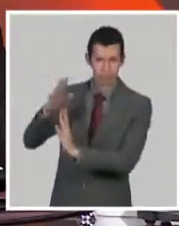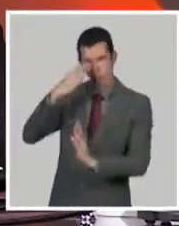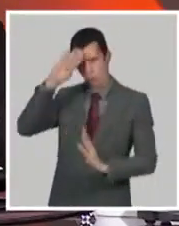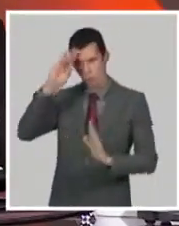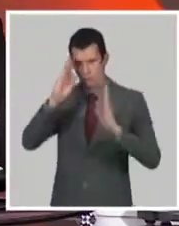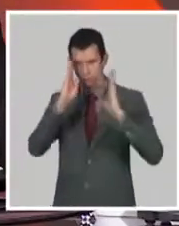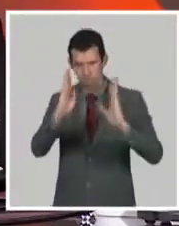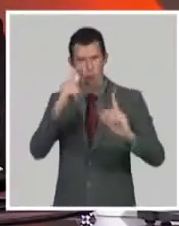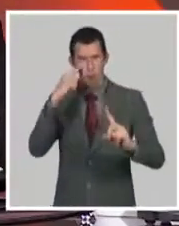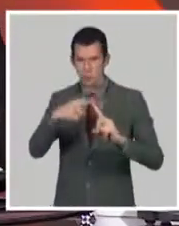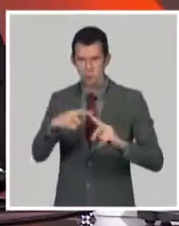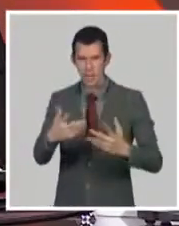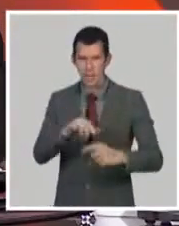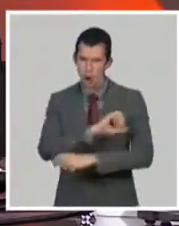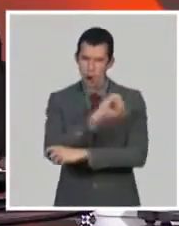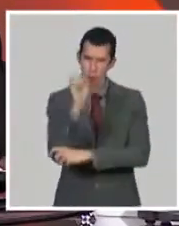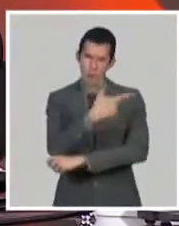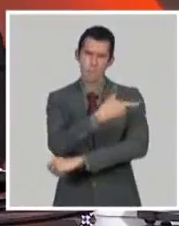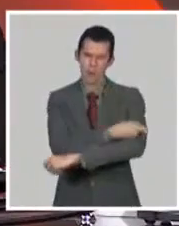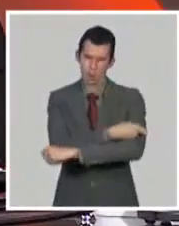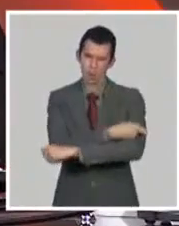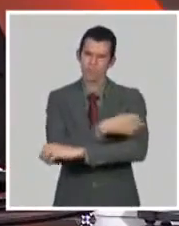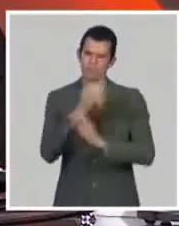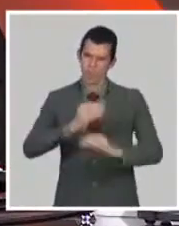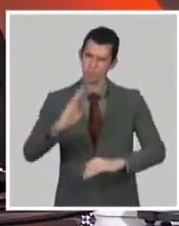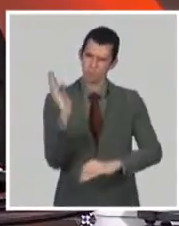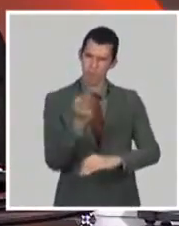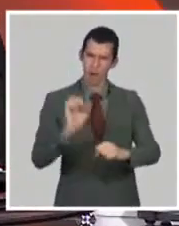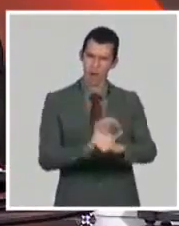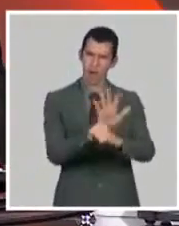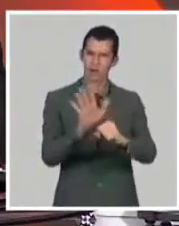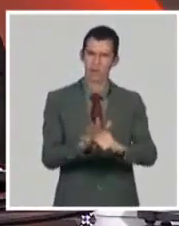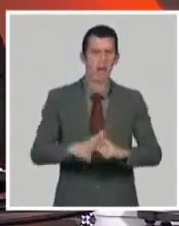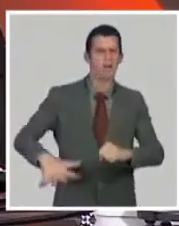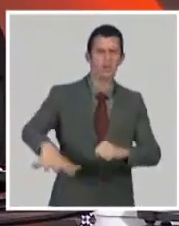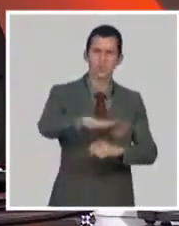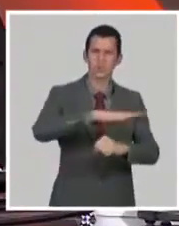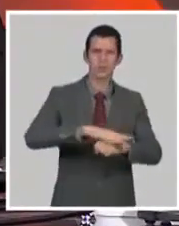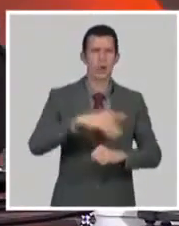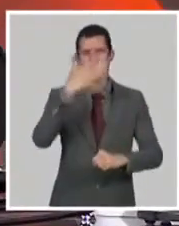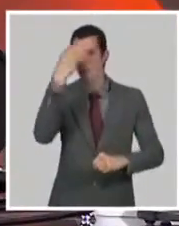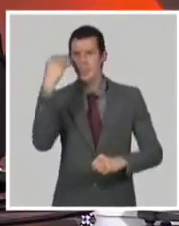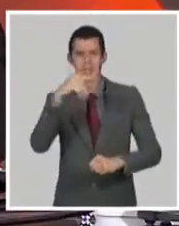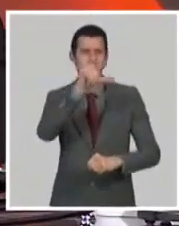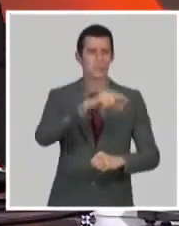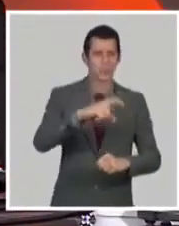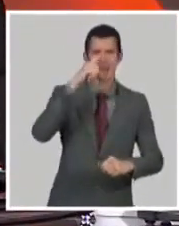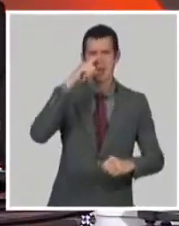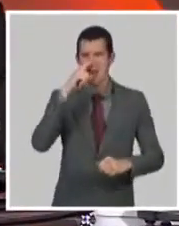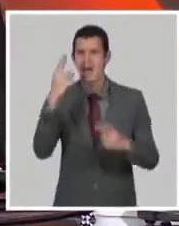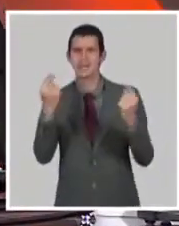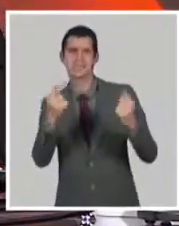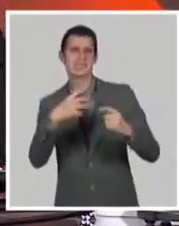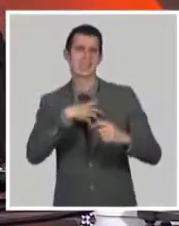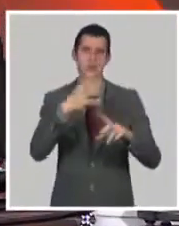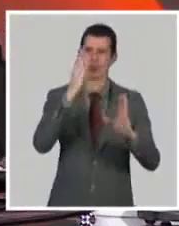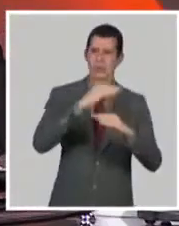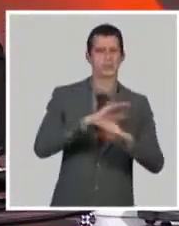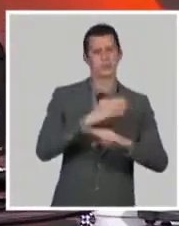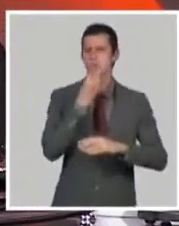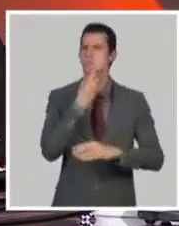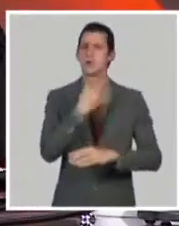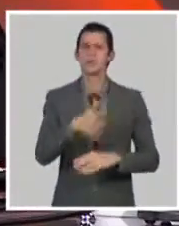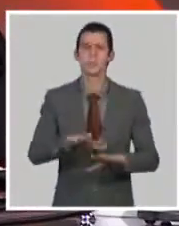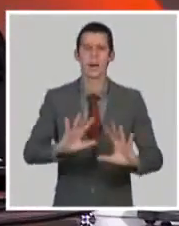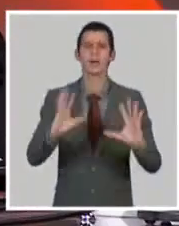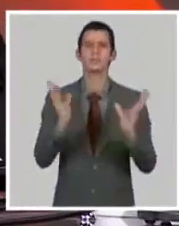de candidatos vacunales de vacunas que permitan inmunizar a toda su población sin distingo gratuitamente, y además la posibilidad de exportar la vacuna